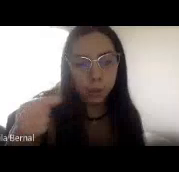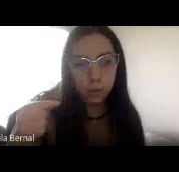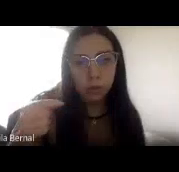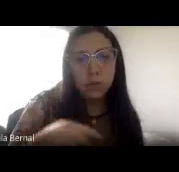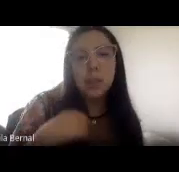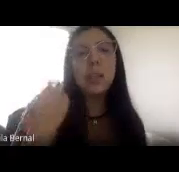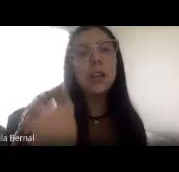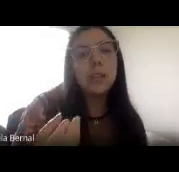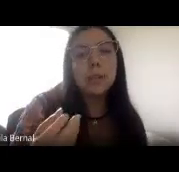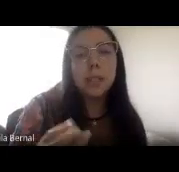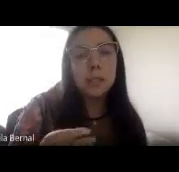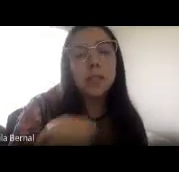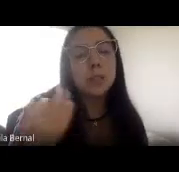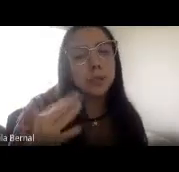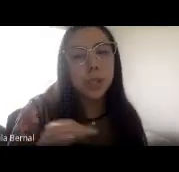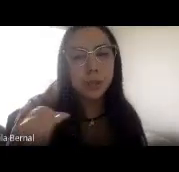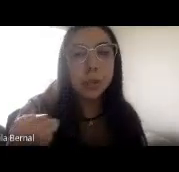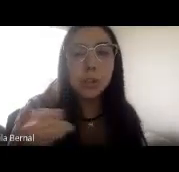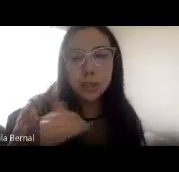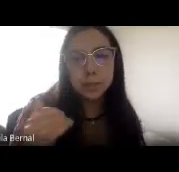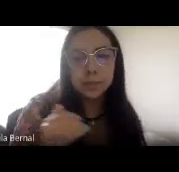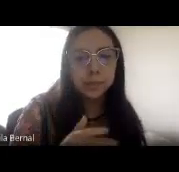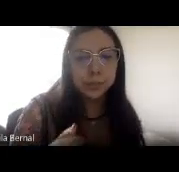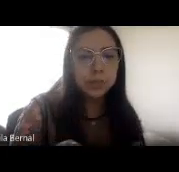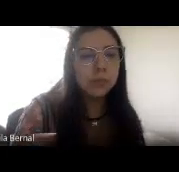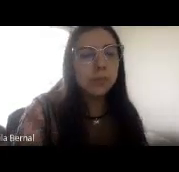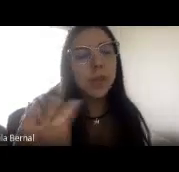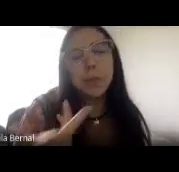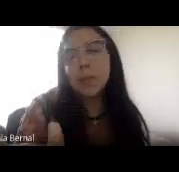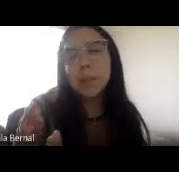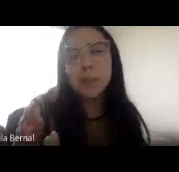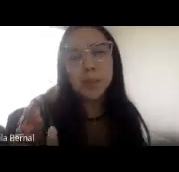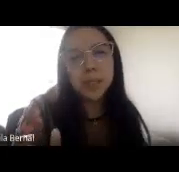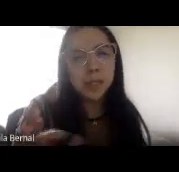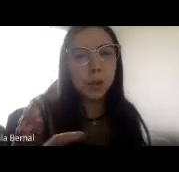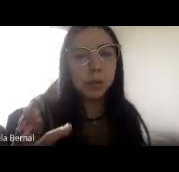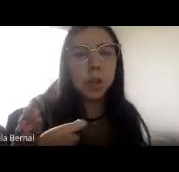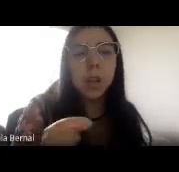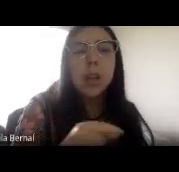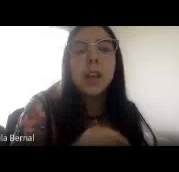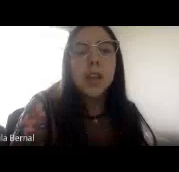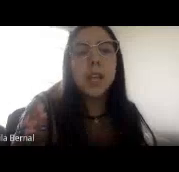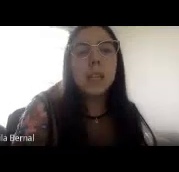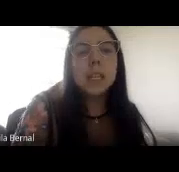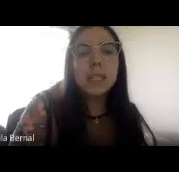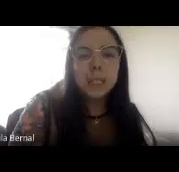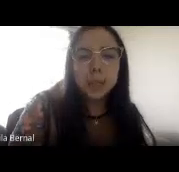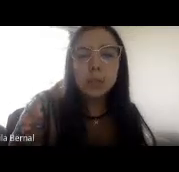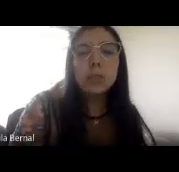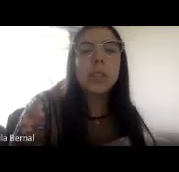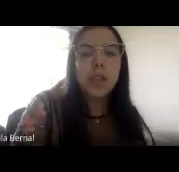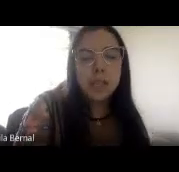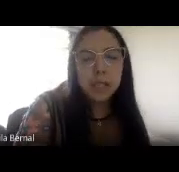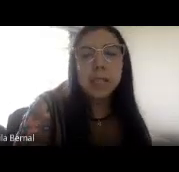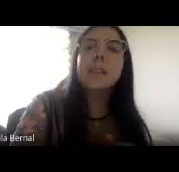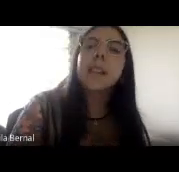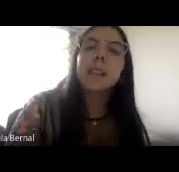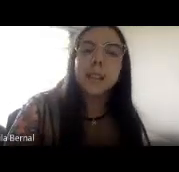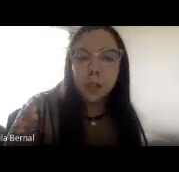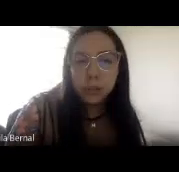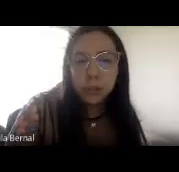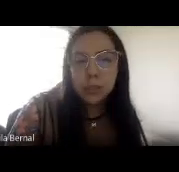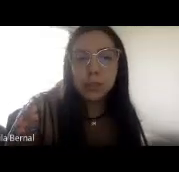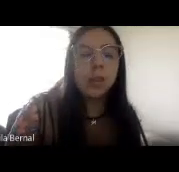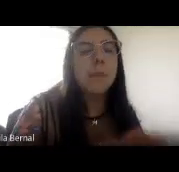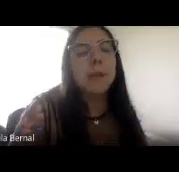de cloro y la dosis máxima son 3 gotas. Le podemos echar dos. En 10 litros son de a 10 a